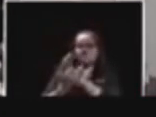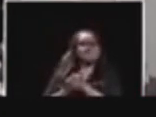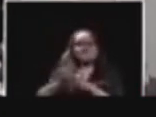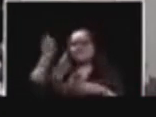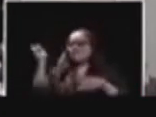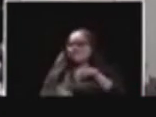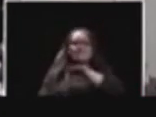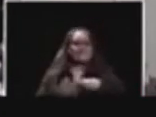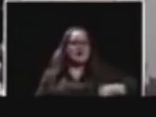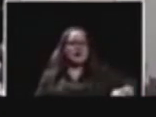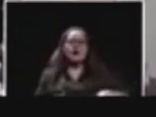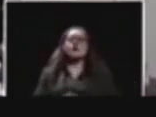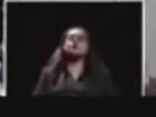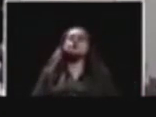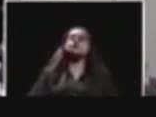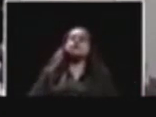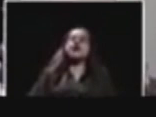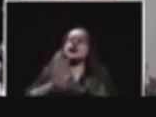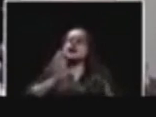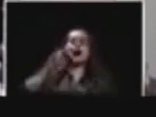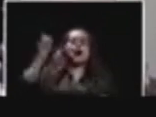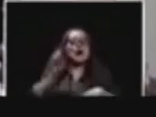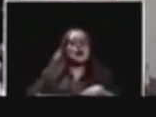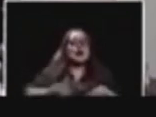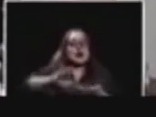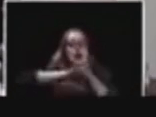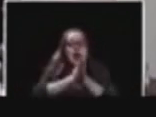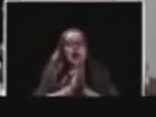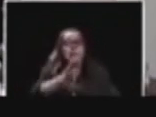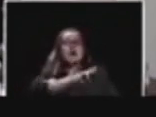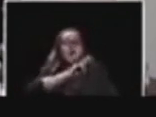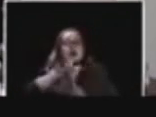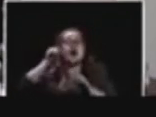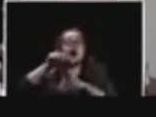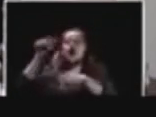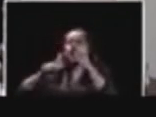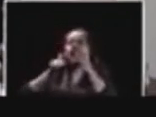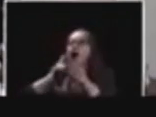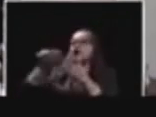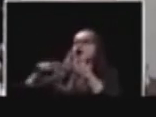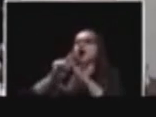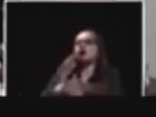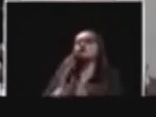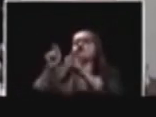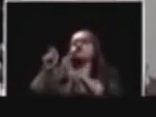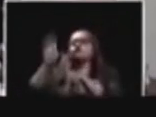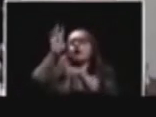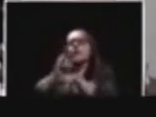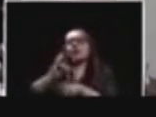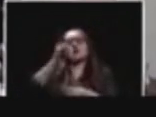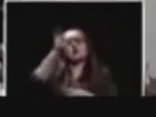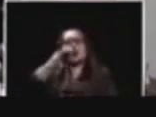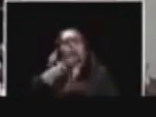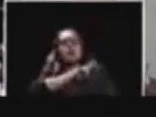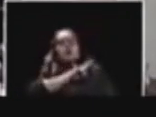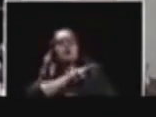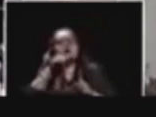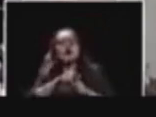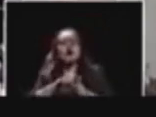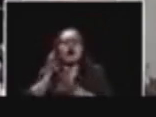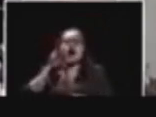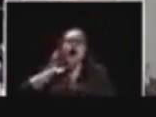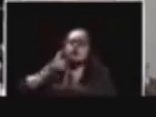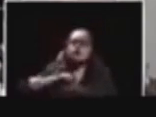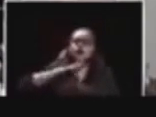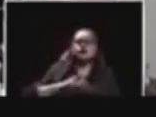Se termina también la privatización de los espacios públicos y el abuso en el